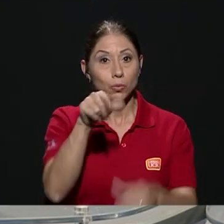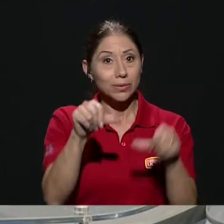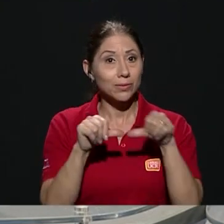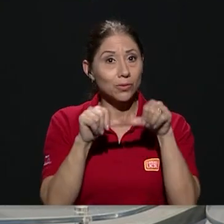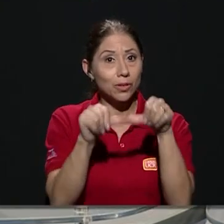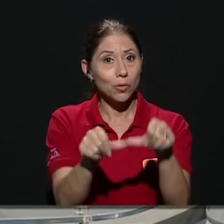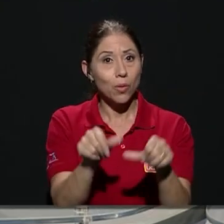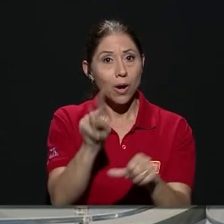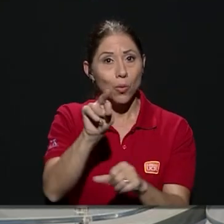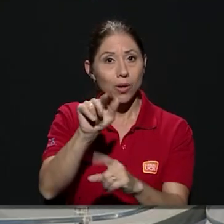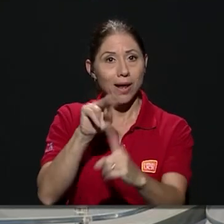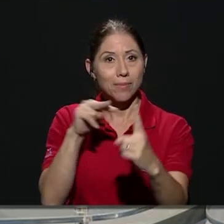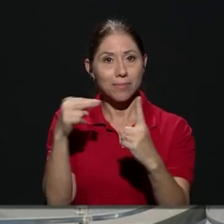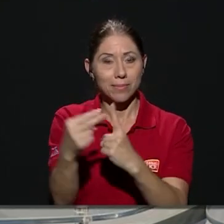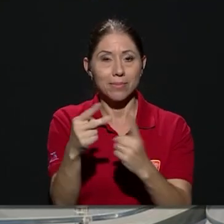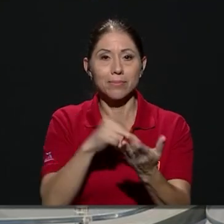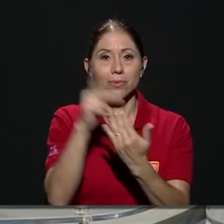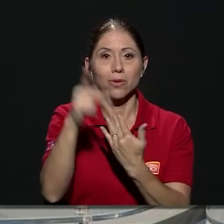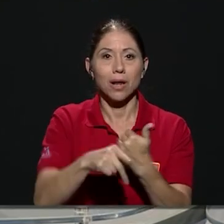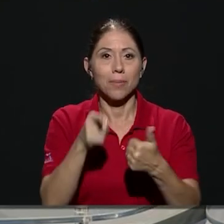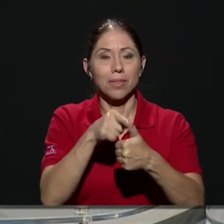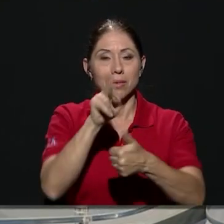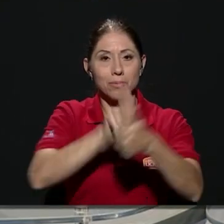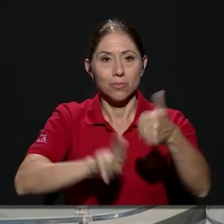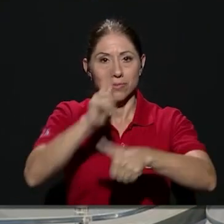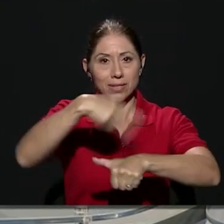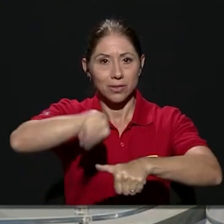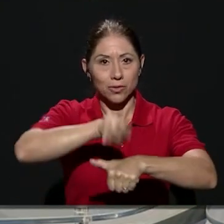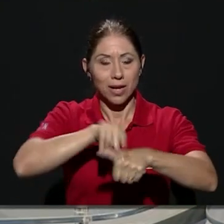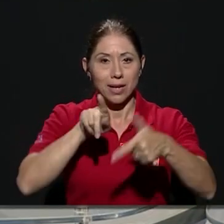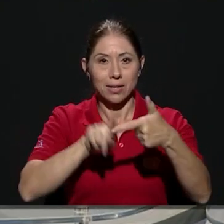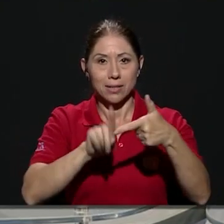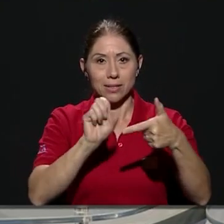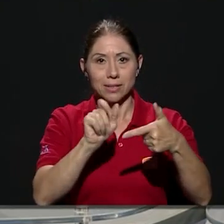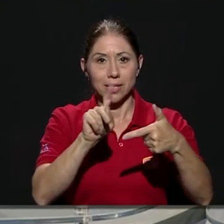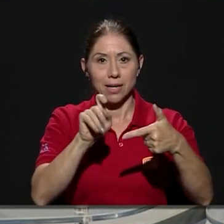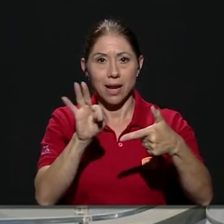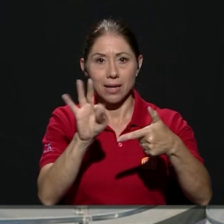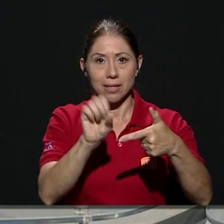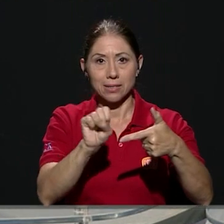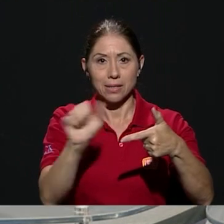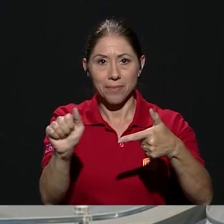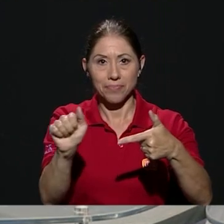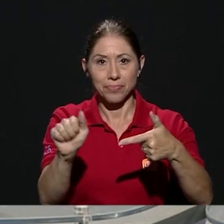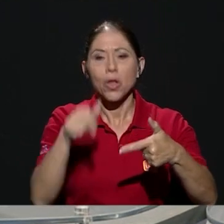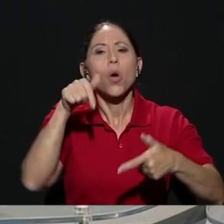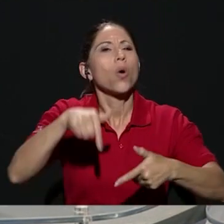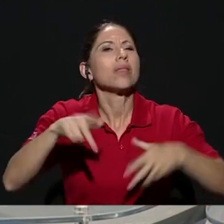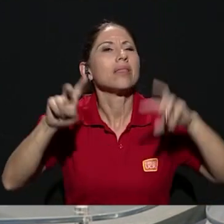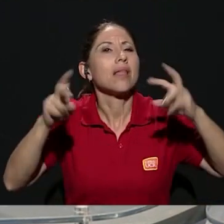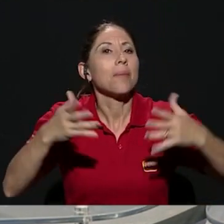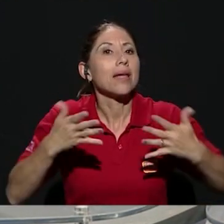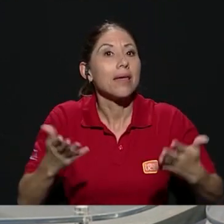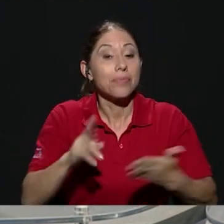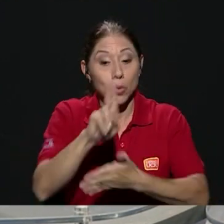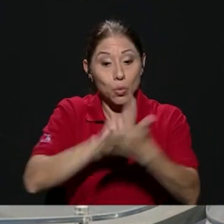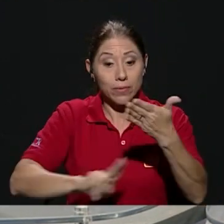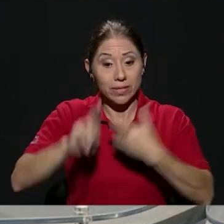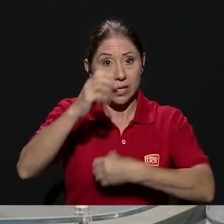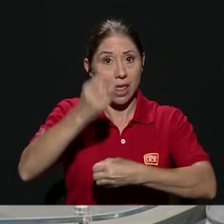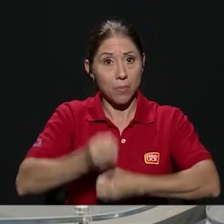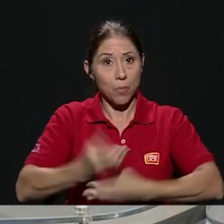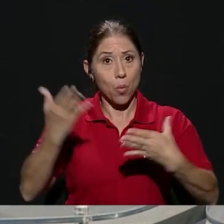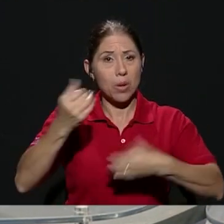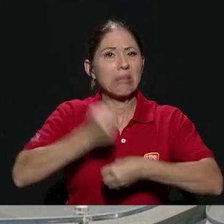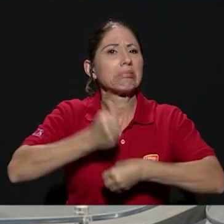Continúa usted con Una Mirada, el programa de la Universidad Nacional y del SINAR S.A. Hoy con el tema del trabajo que hace la universidad pública con